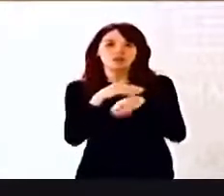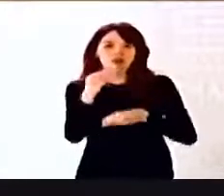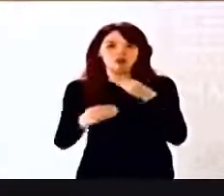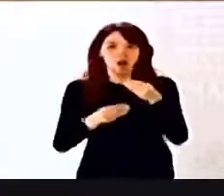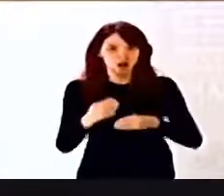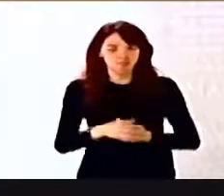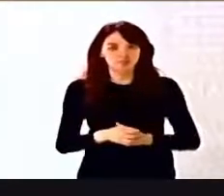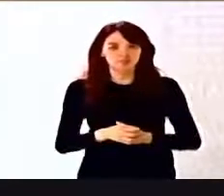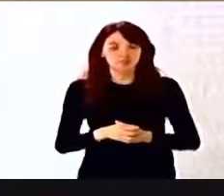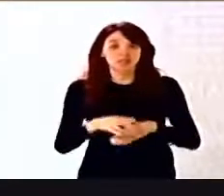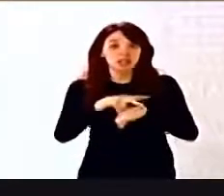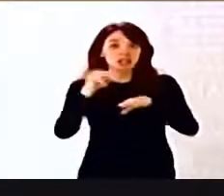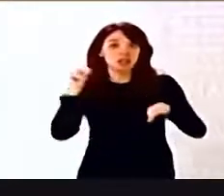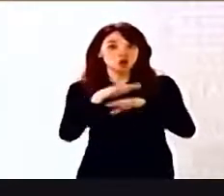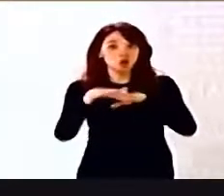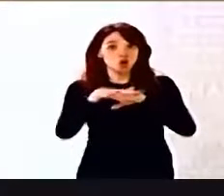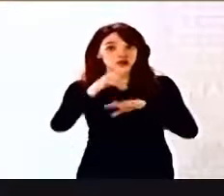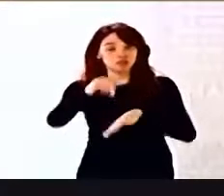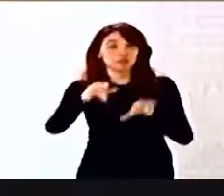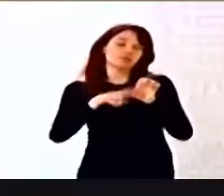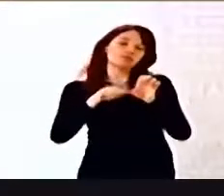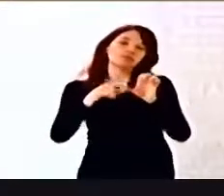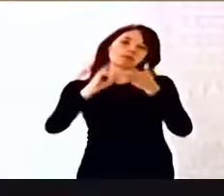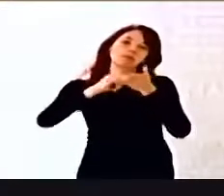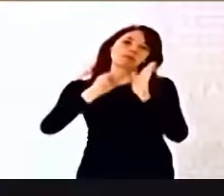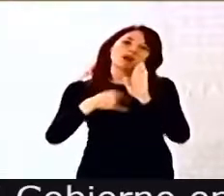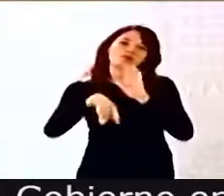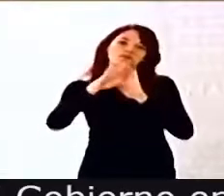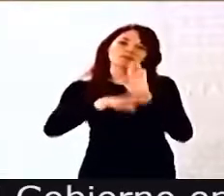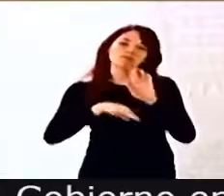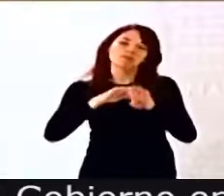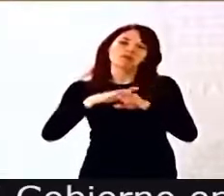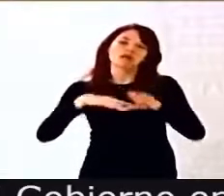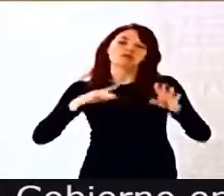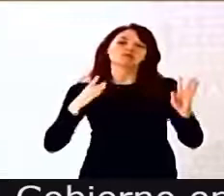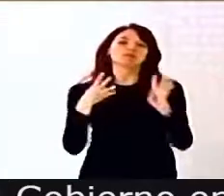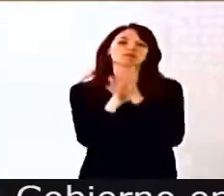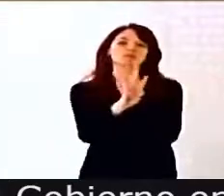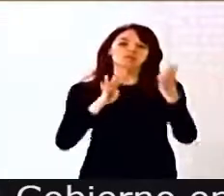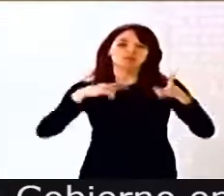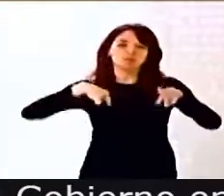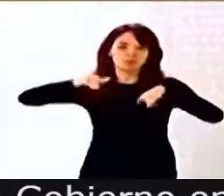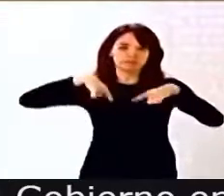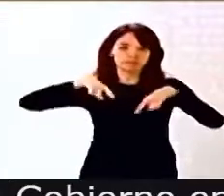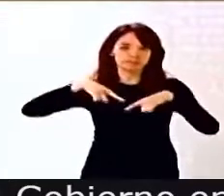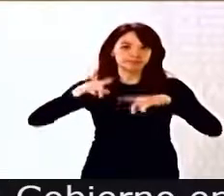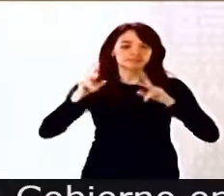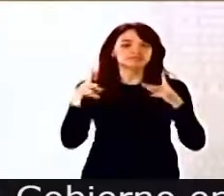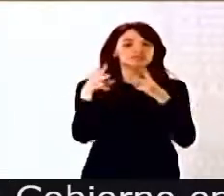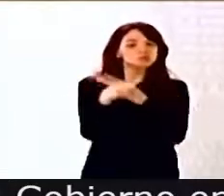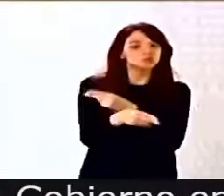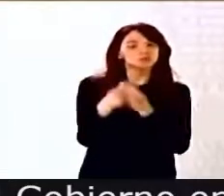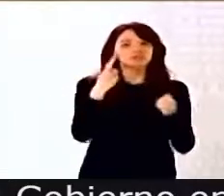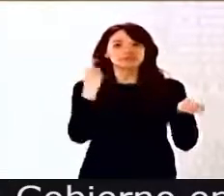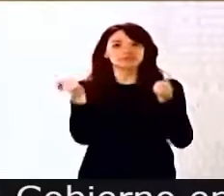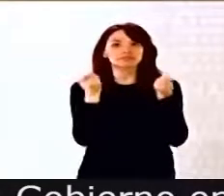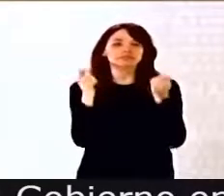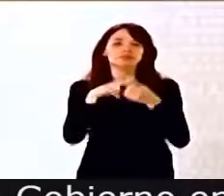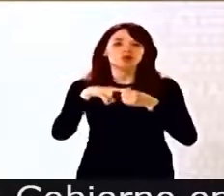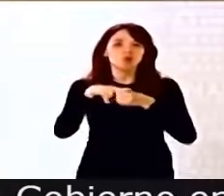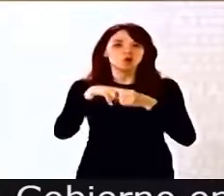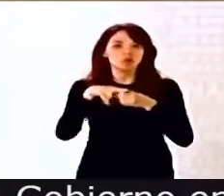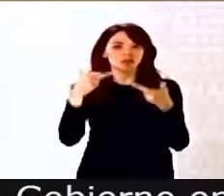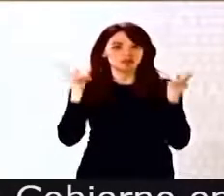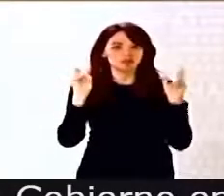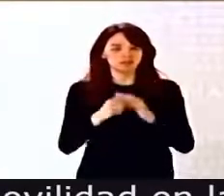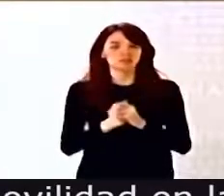La delegación del Gobierno en Extremadura, un plan de movilidad para limitar la movilidad dentro de la provincia, que es lo